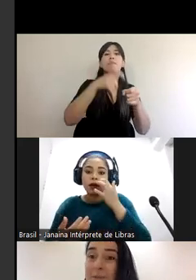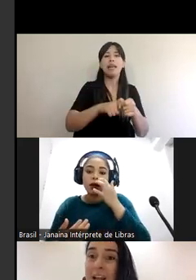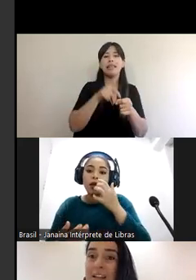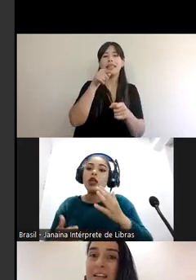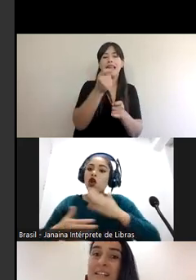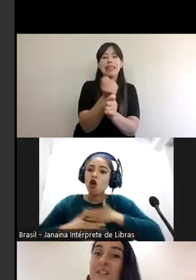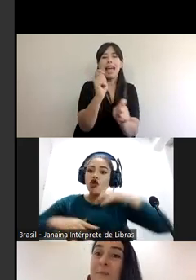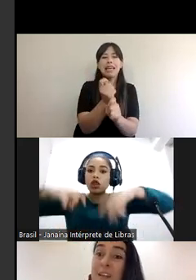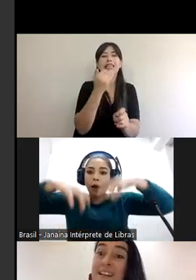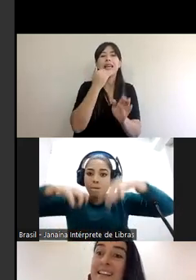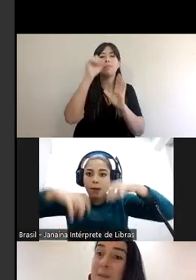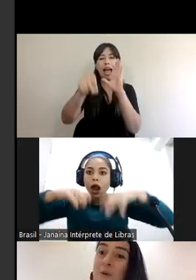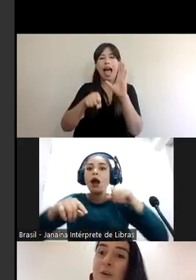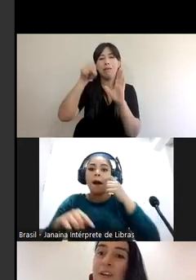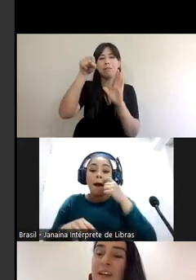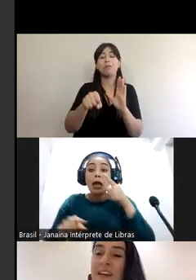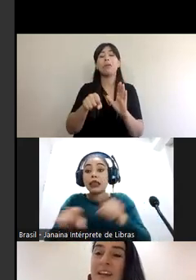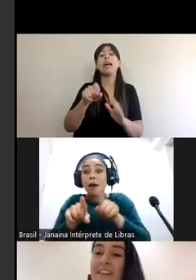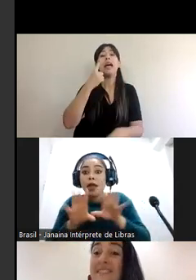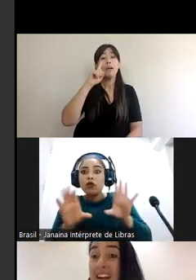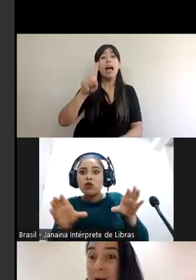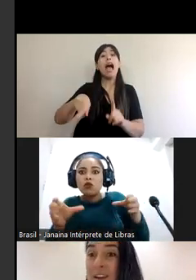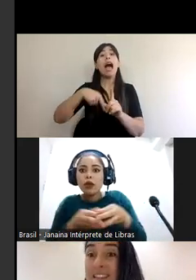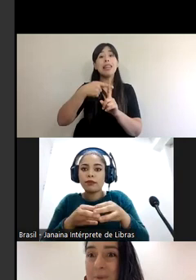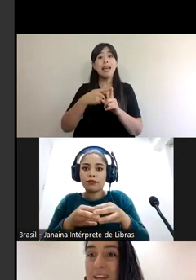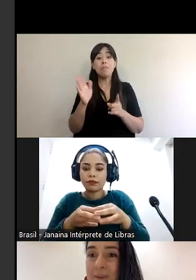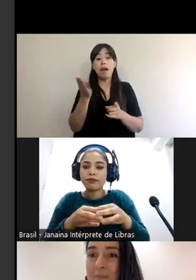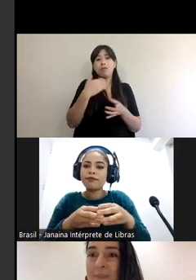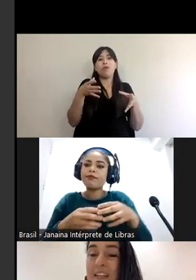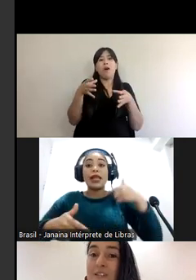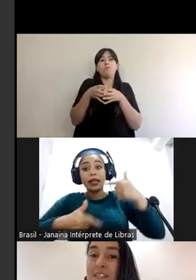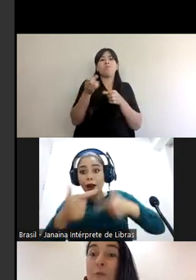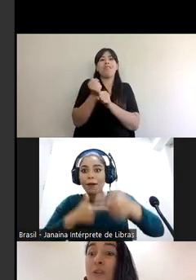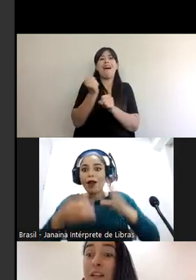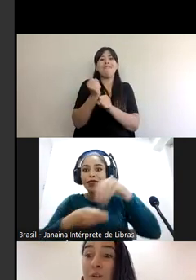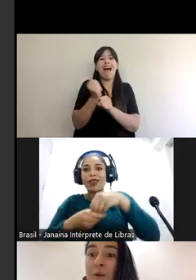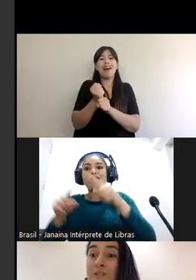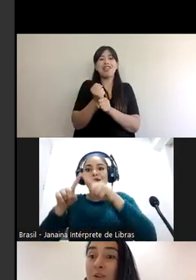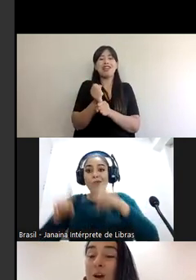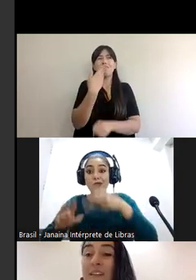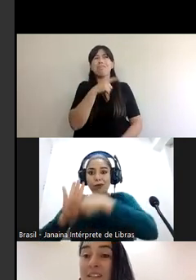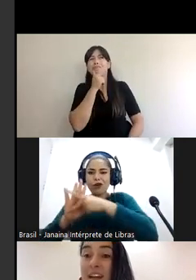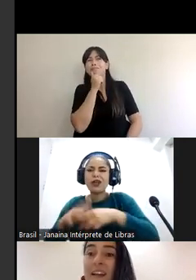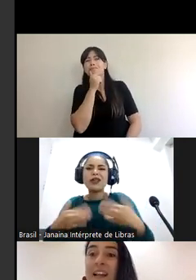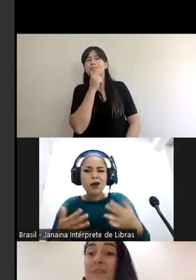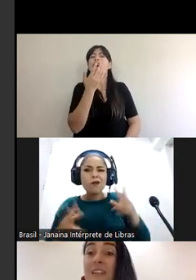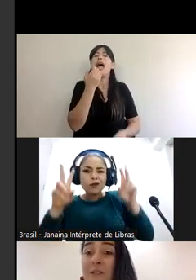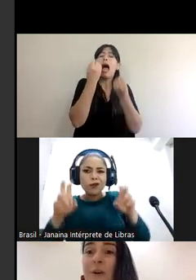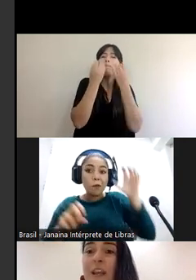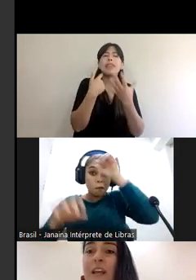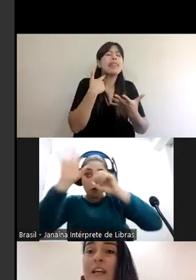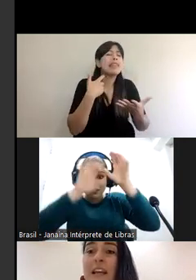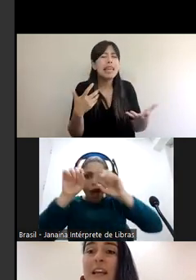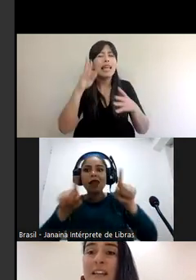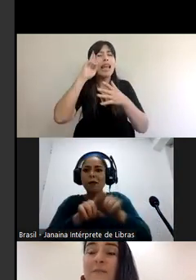las cápsulas, sino también del equipo que trabajábamos en este proyecto. Entonces, cuestionándonos cuáles son los aprendizajes, las